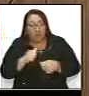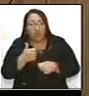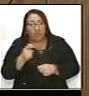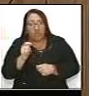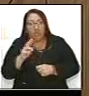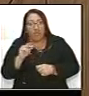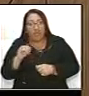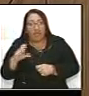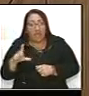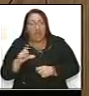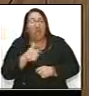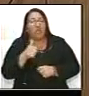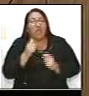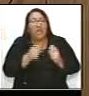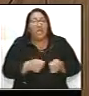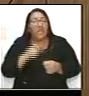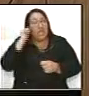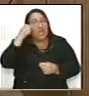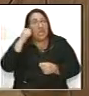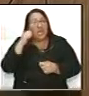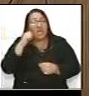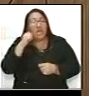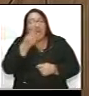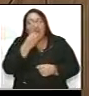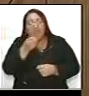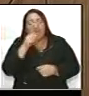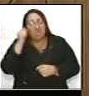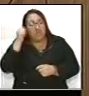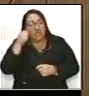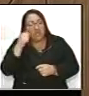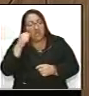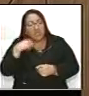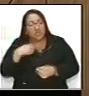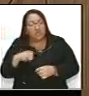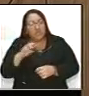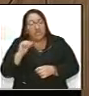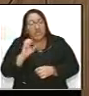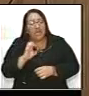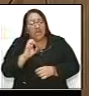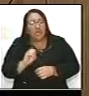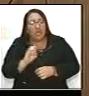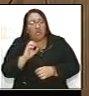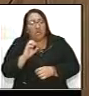Tropical, Ingeniería de Alimentos, Ingeniería Civil y Ecoturismo.